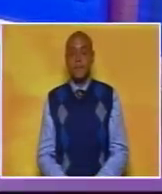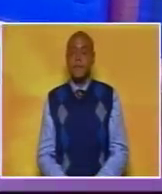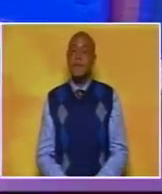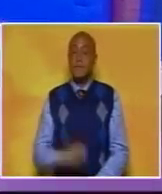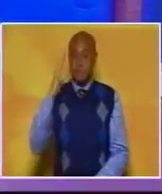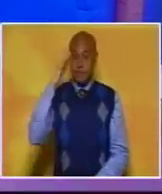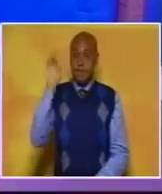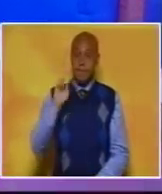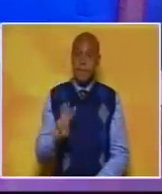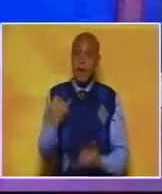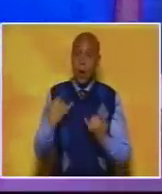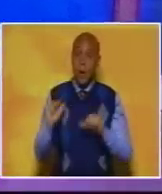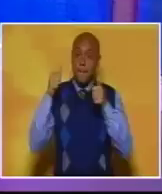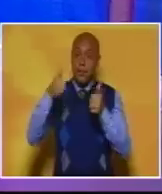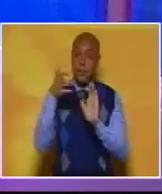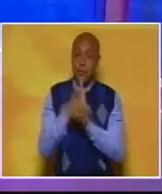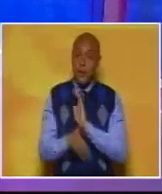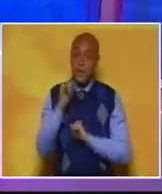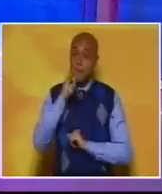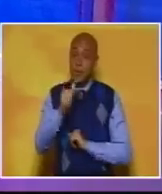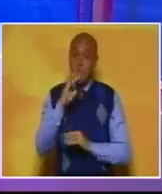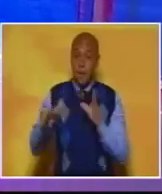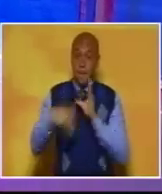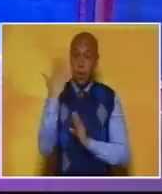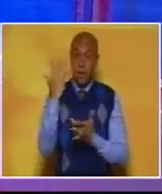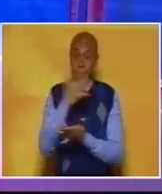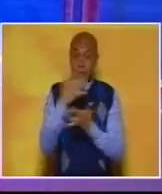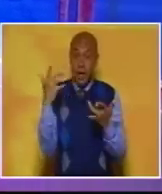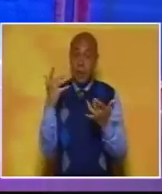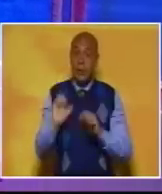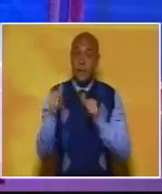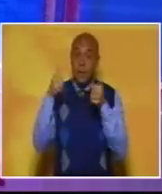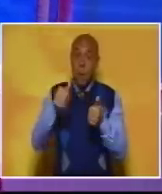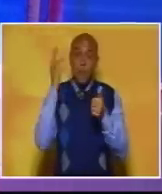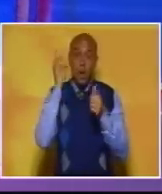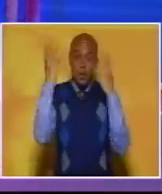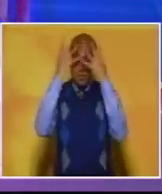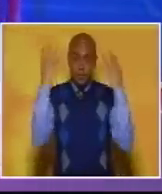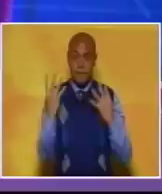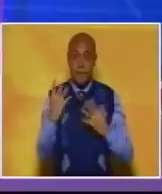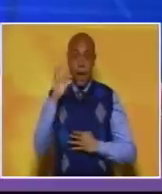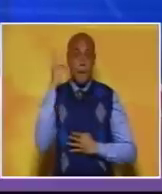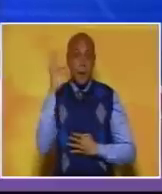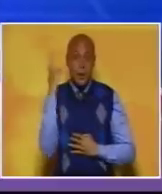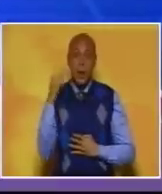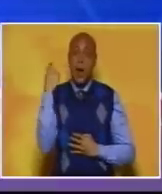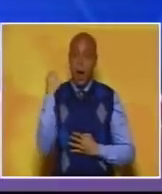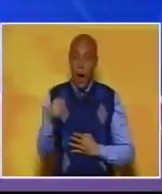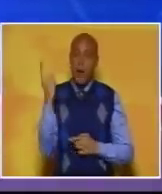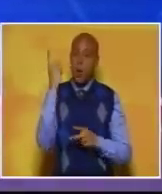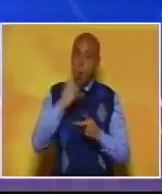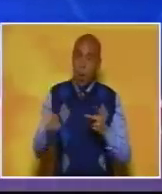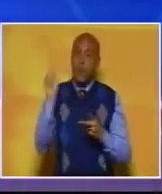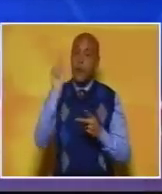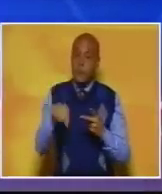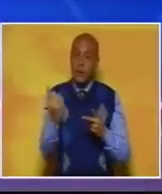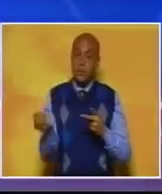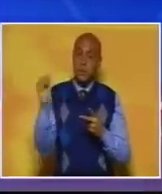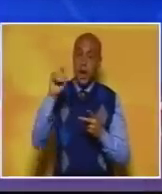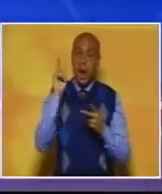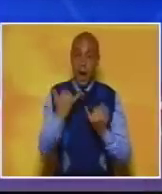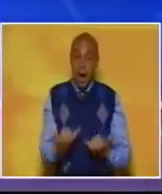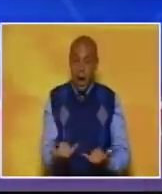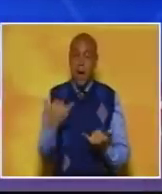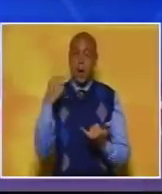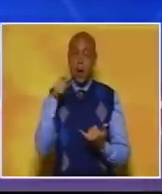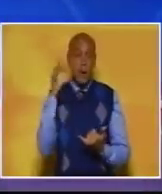Así es, Venezuela, comenzamos las noticias en Estrenos y Estrellas hablando de Madonna, quien añadió otra joya a su corona como reina